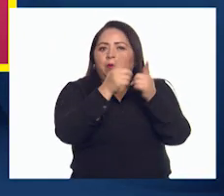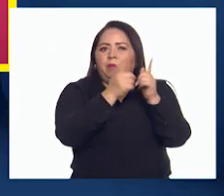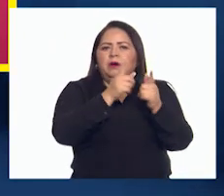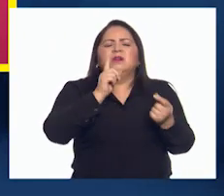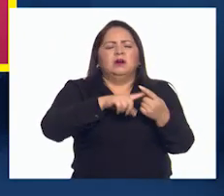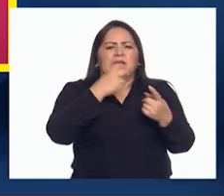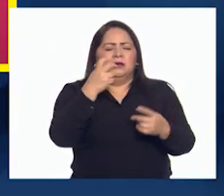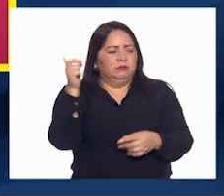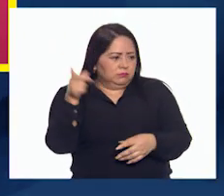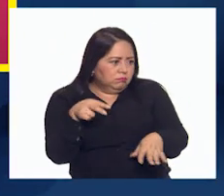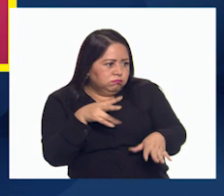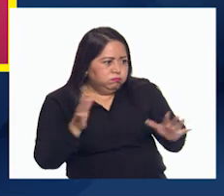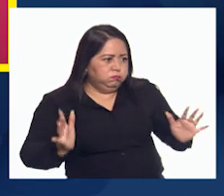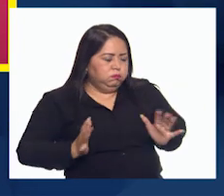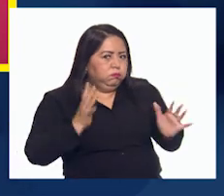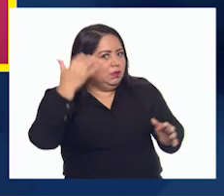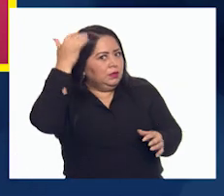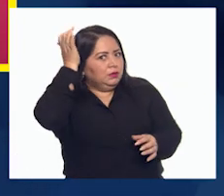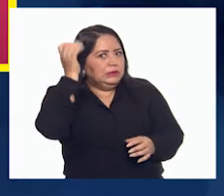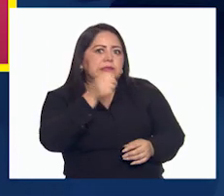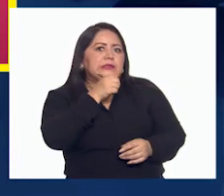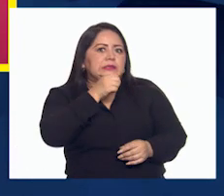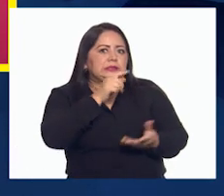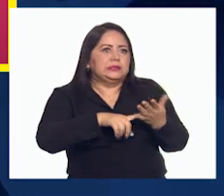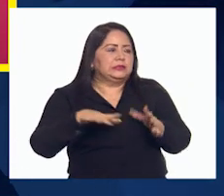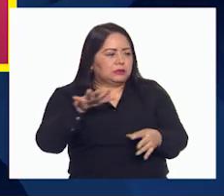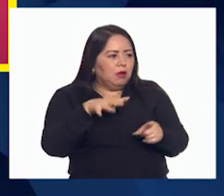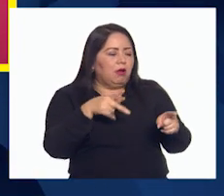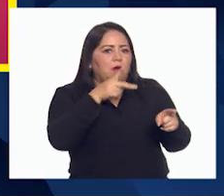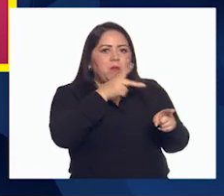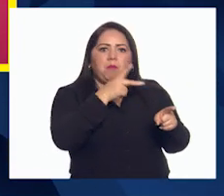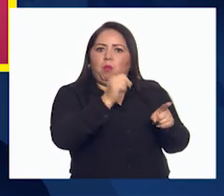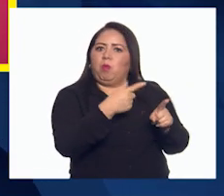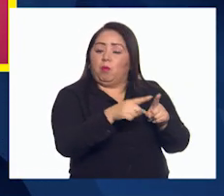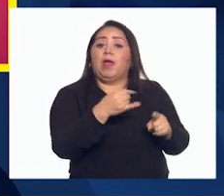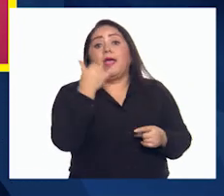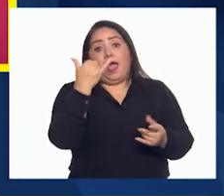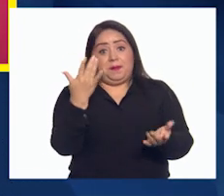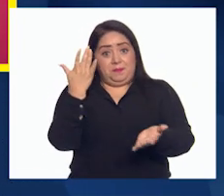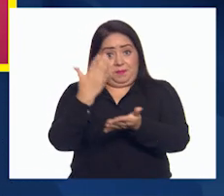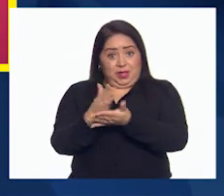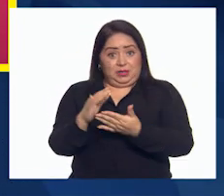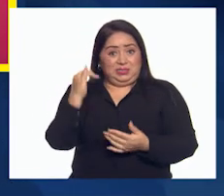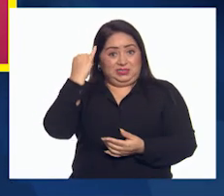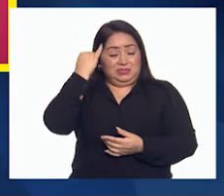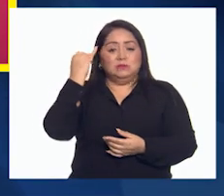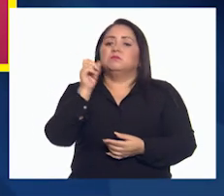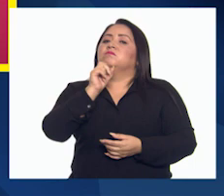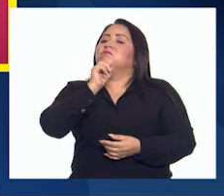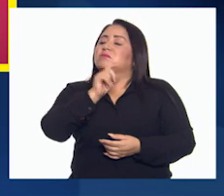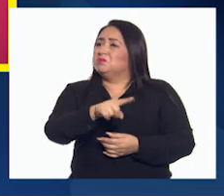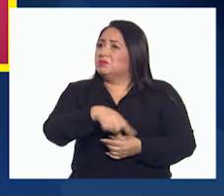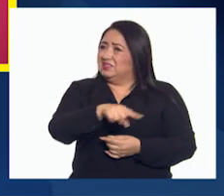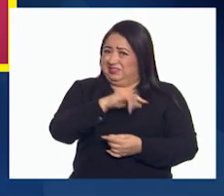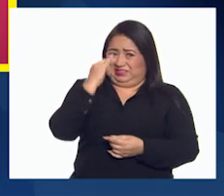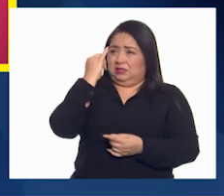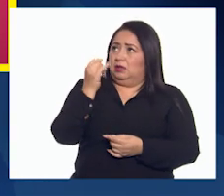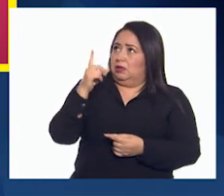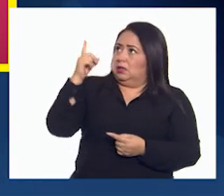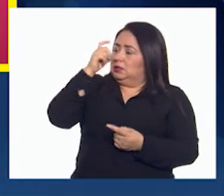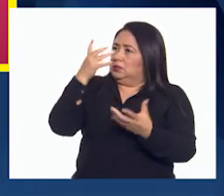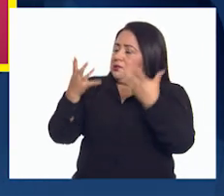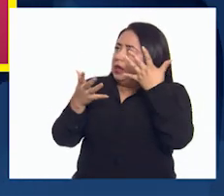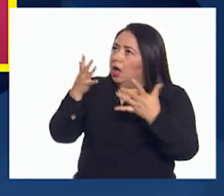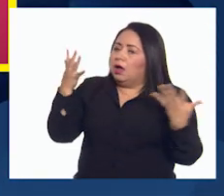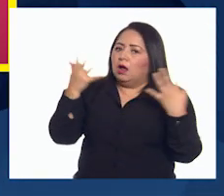que se enfrentó por primera vez Cristóbal Colón en las Antillas. Por su parte, los indios también tuvieron dificultades, por ejemplo, para